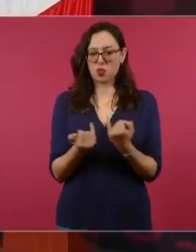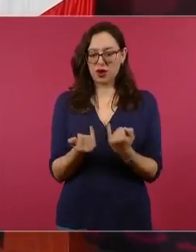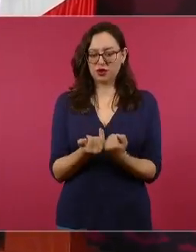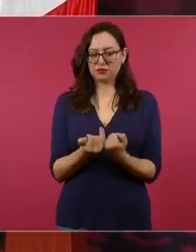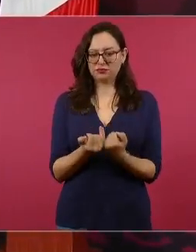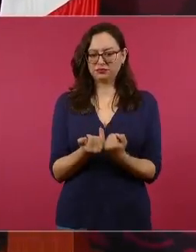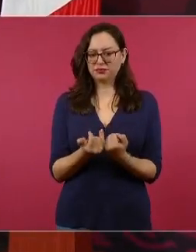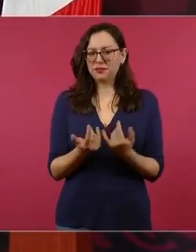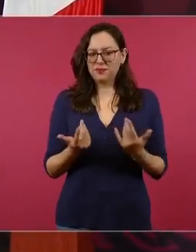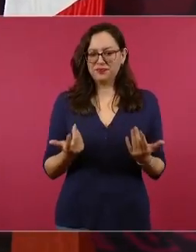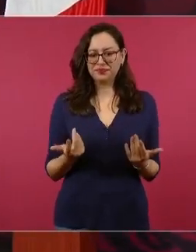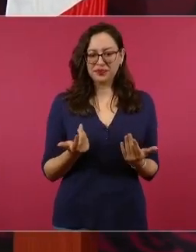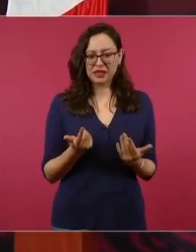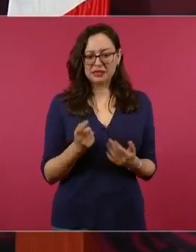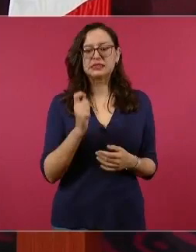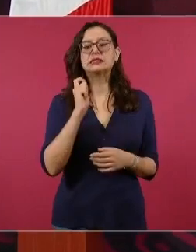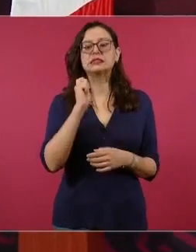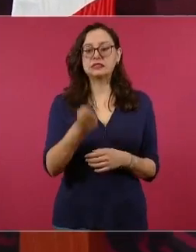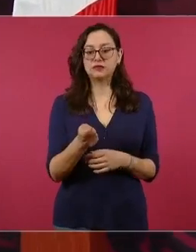en…